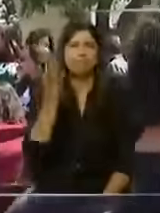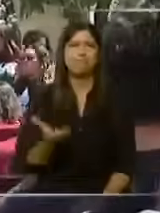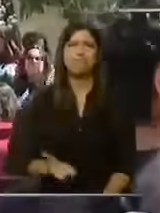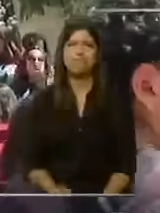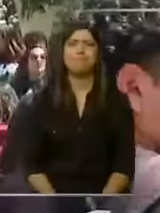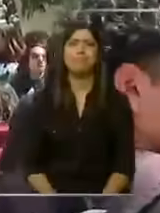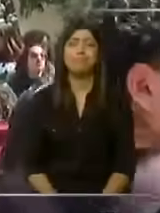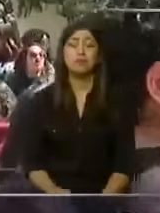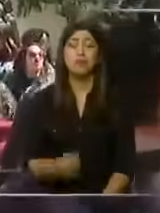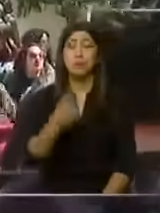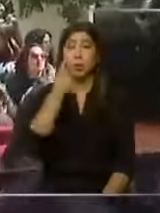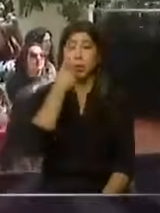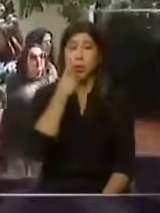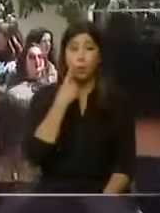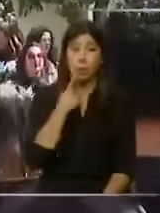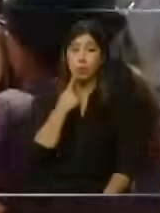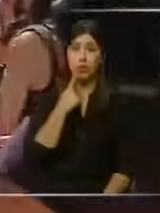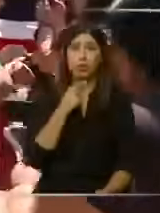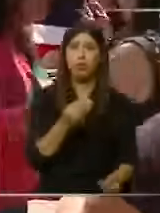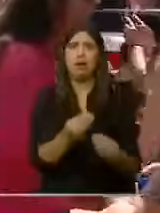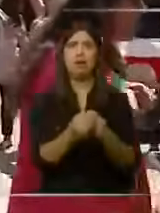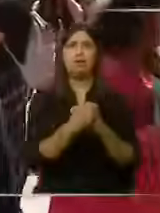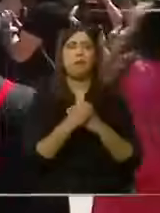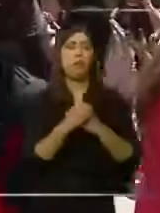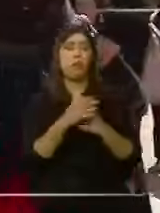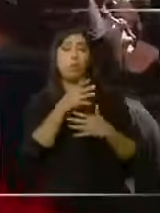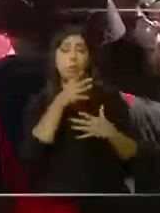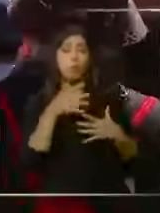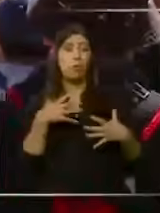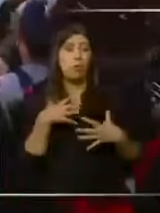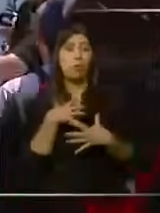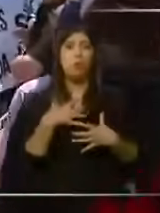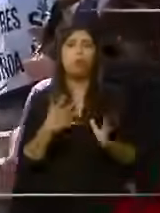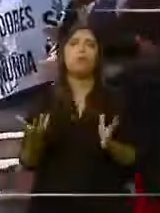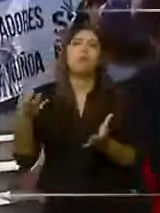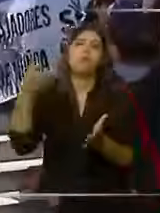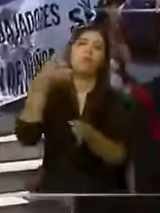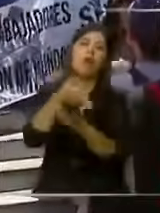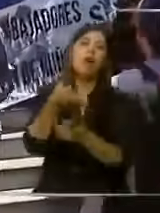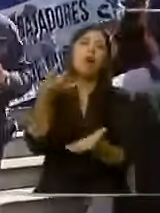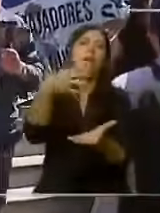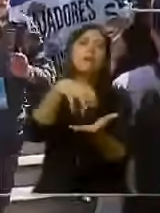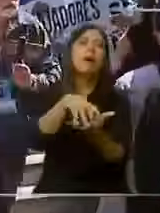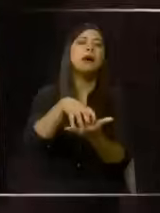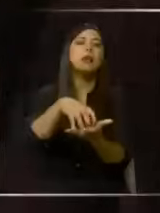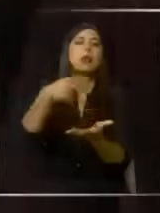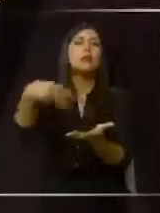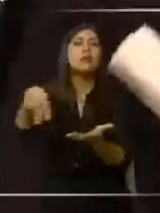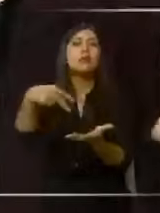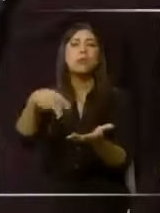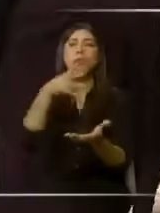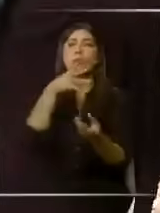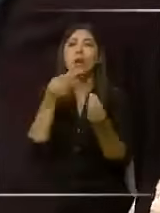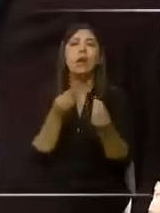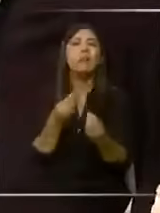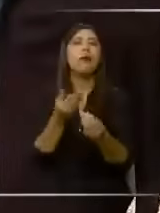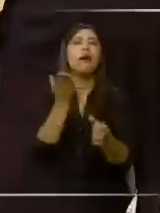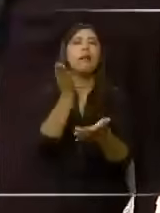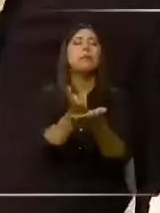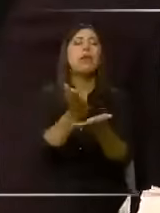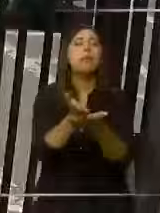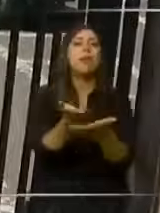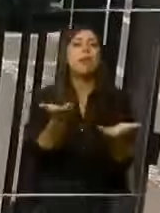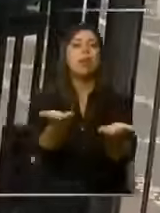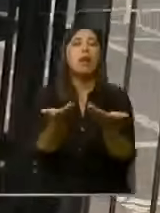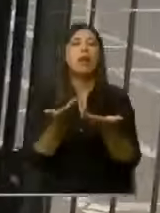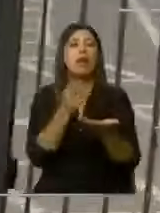Un día de la noticia que aún los tiene consternados, se reunieron en la Plaza Ñuñoa para exigir respuestas. Mencionan que recibieron un comunicado en el que